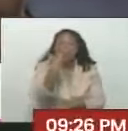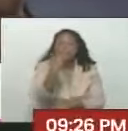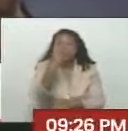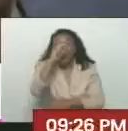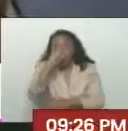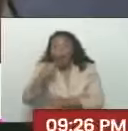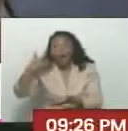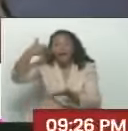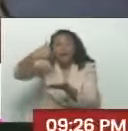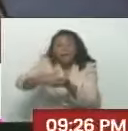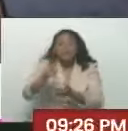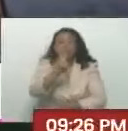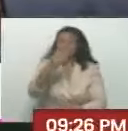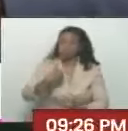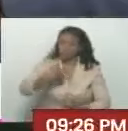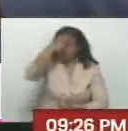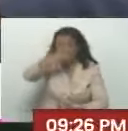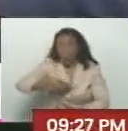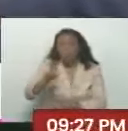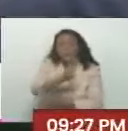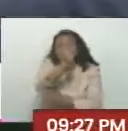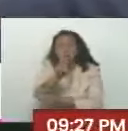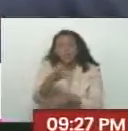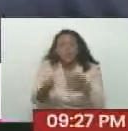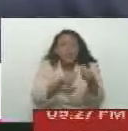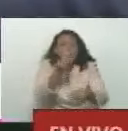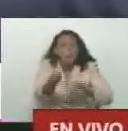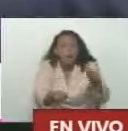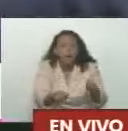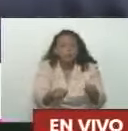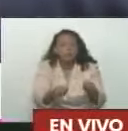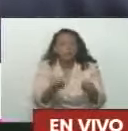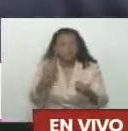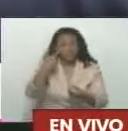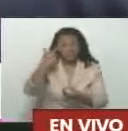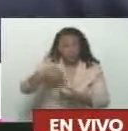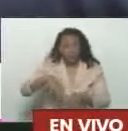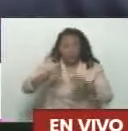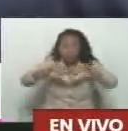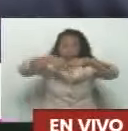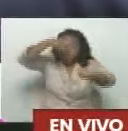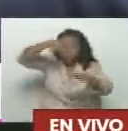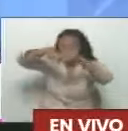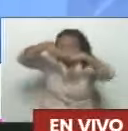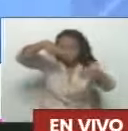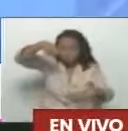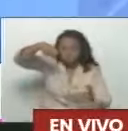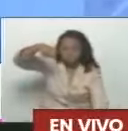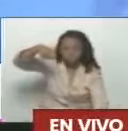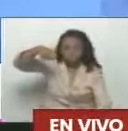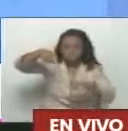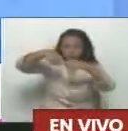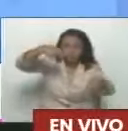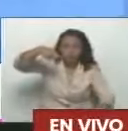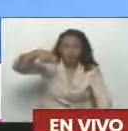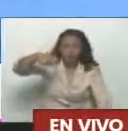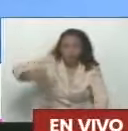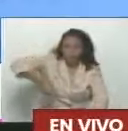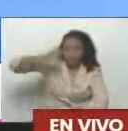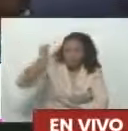años. 42 años. ¿Cómo hago para utilizarlo? Eso... ¿Lo despliego? Lo despliega y lo